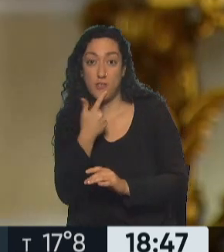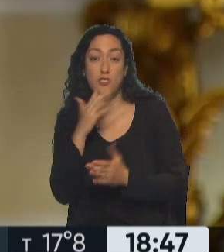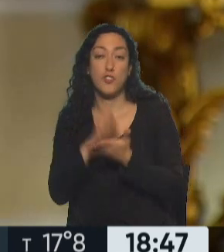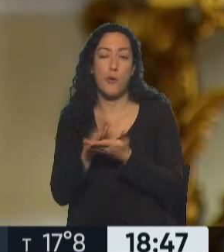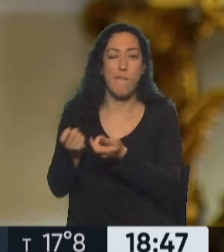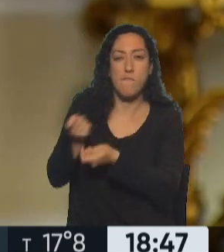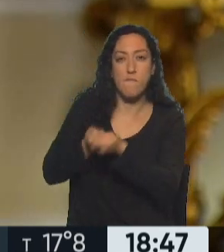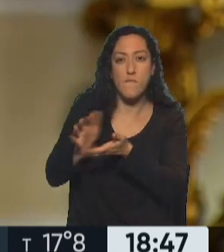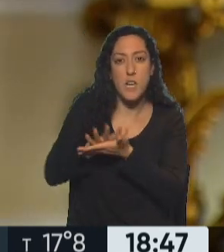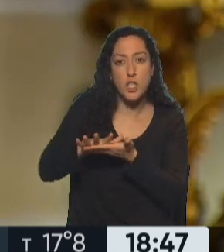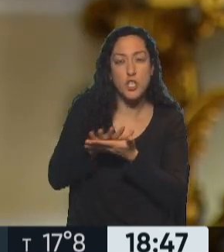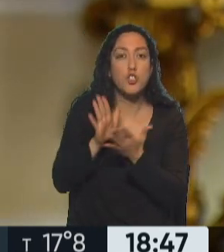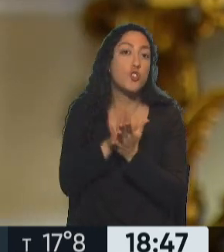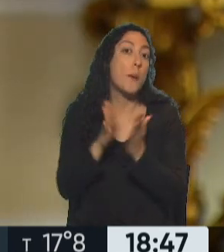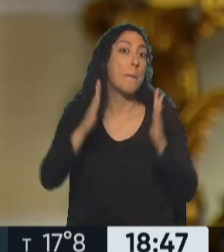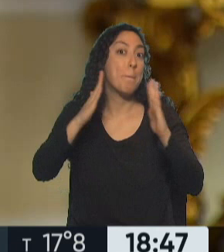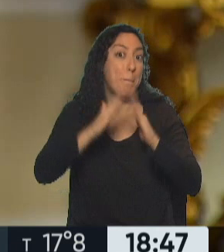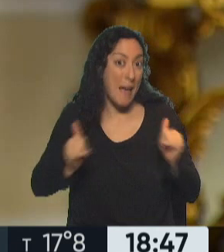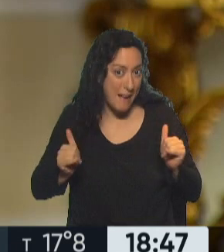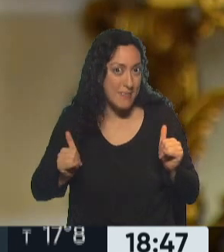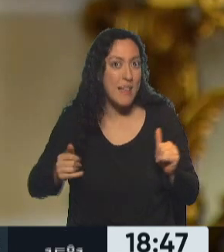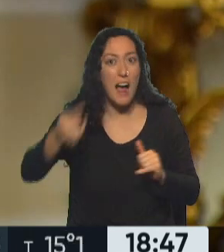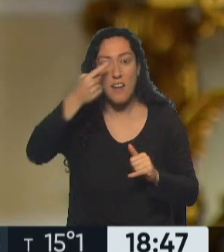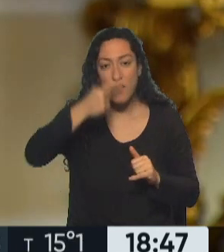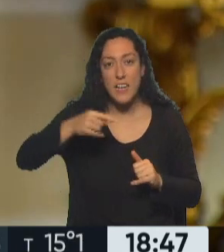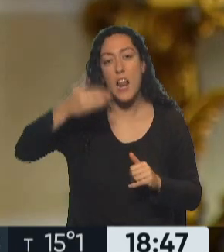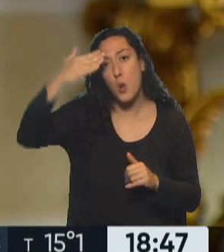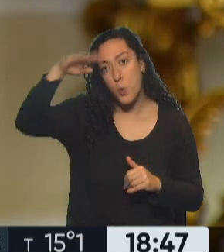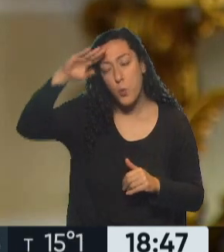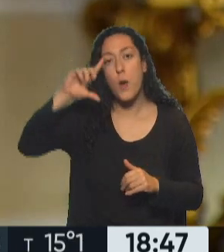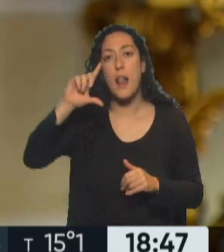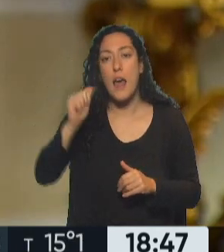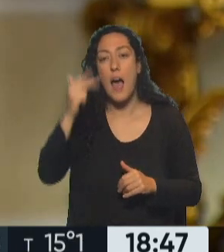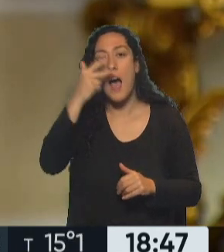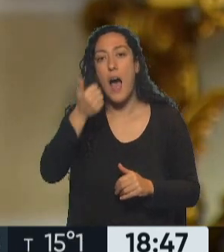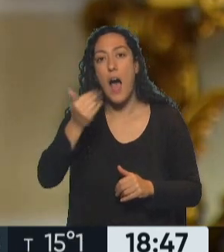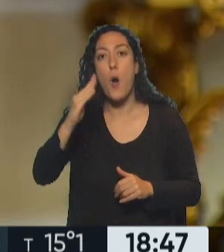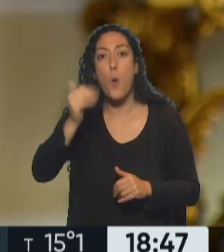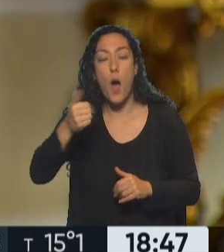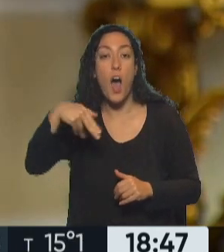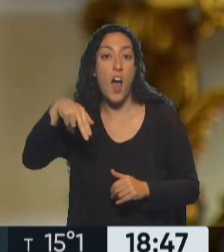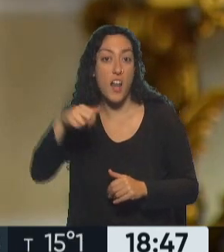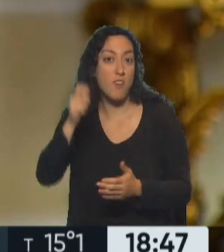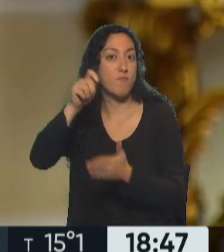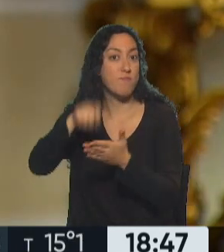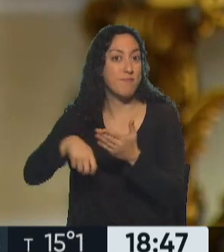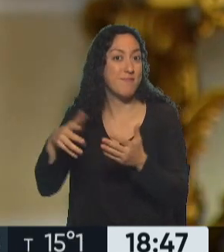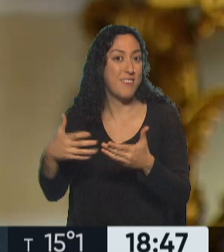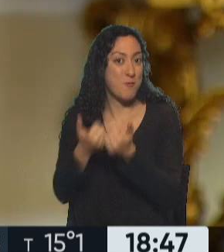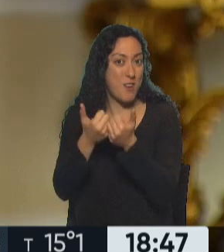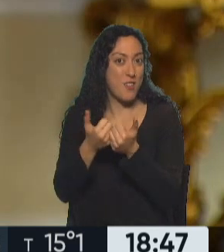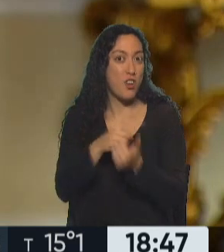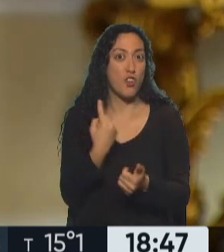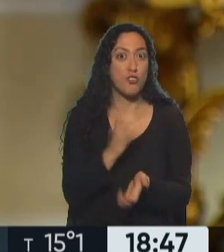que en ese entonces se establecieron finalmente en La Habana, Cuba, y esperamos siga siendo un país